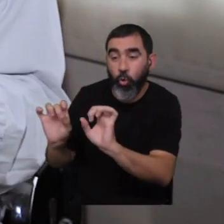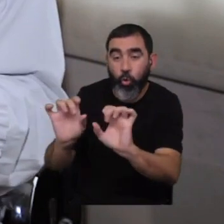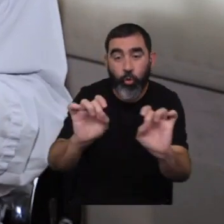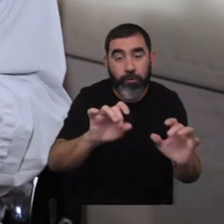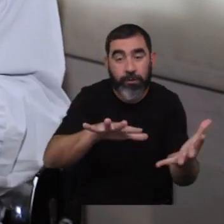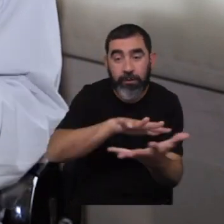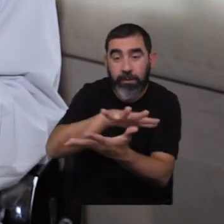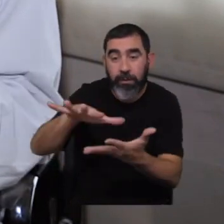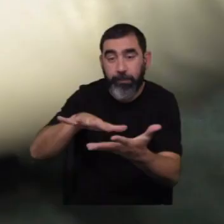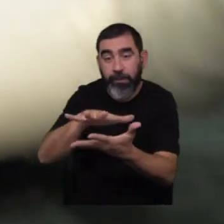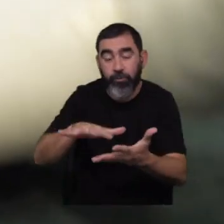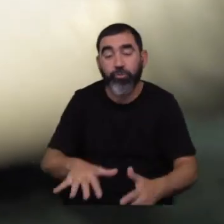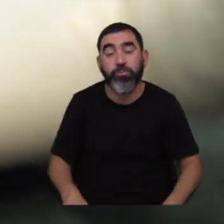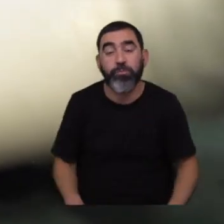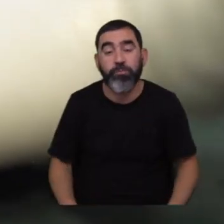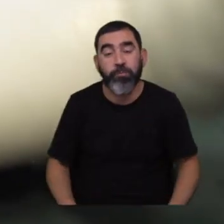el ambiente quirúrgico.